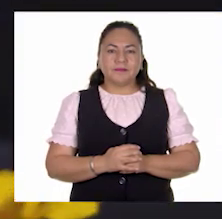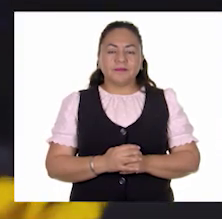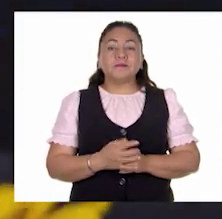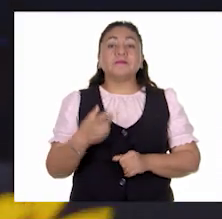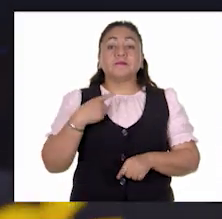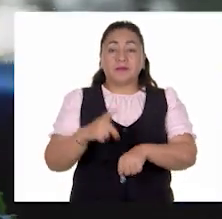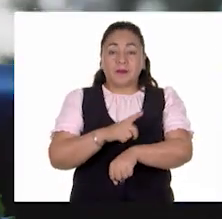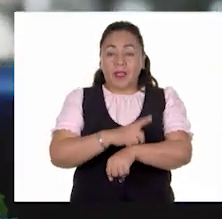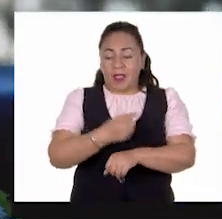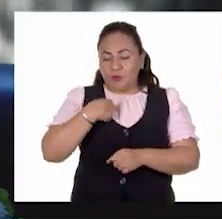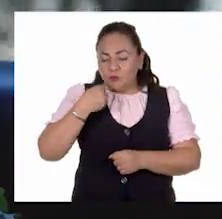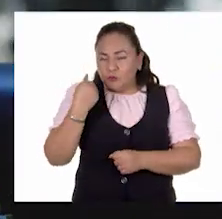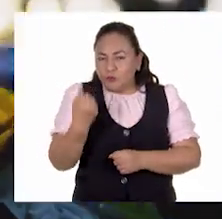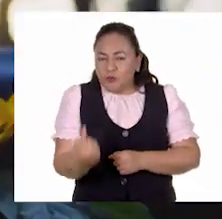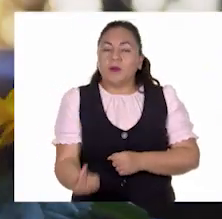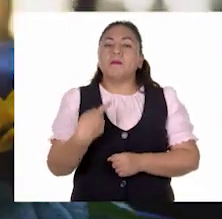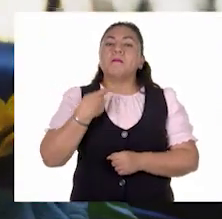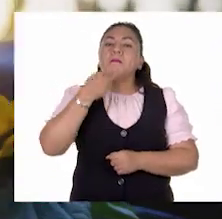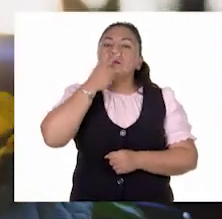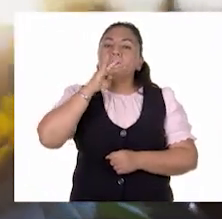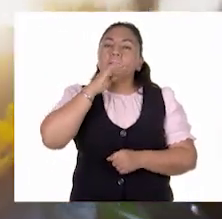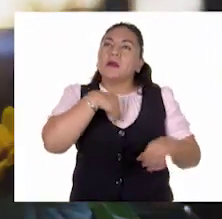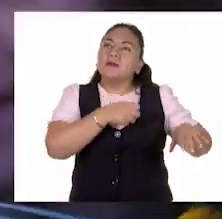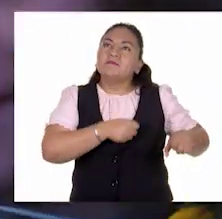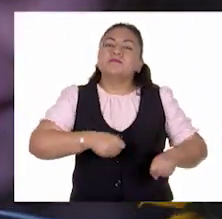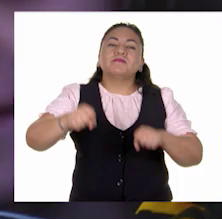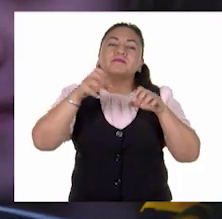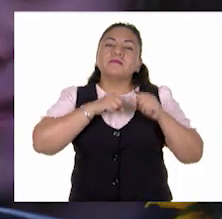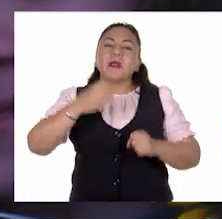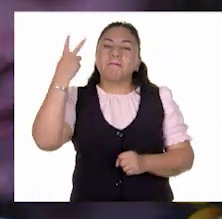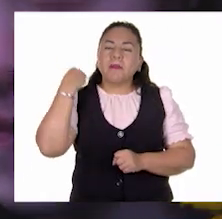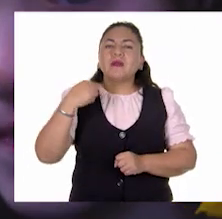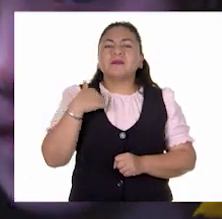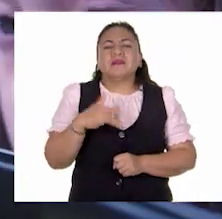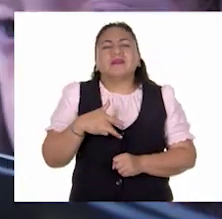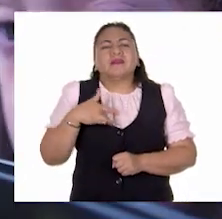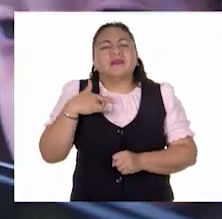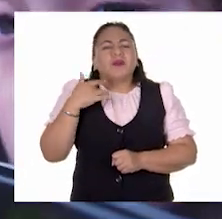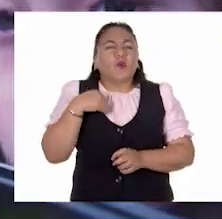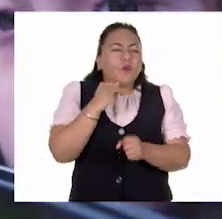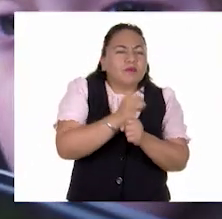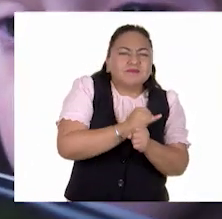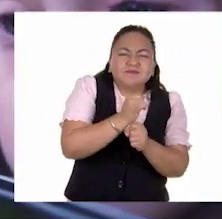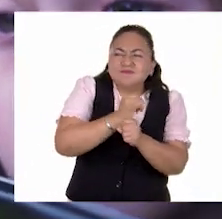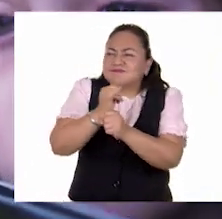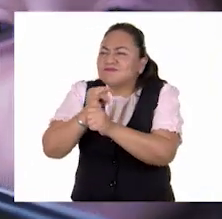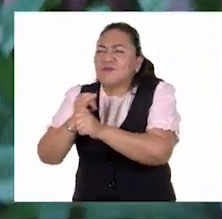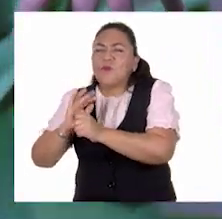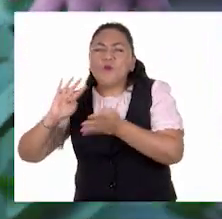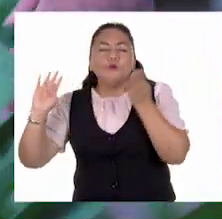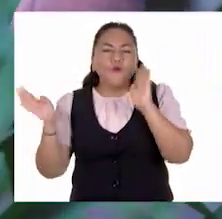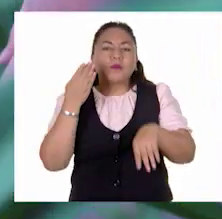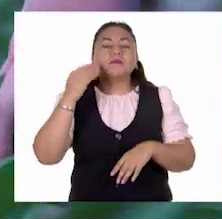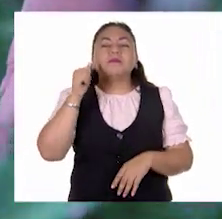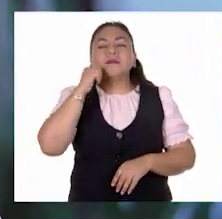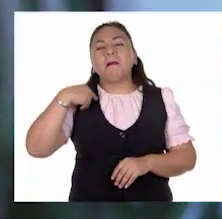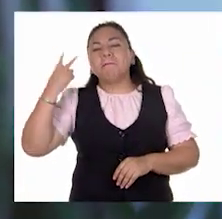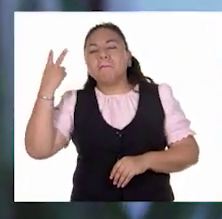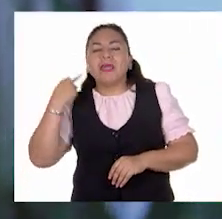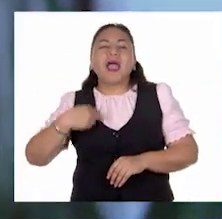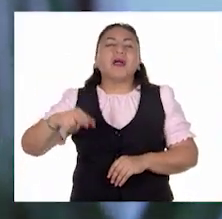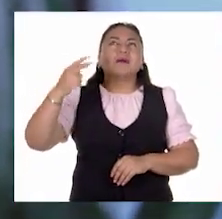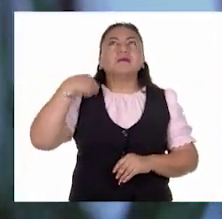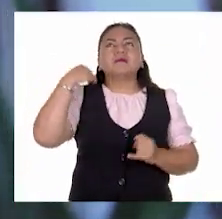Desde muy pequeña mis papás me llevaban de viaje y yo me sentía como la más grande exploradora del mundo. Con cada viaje,